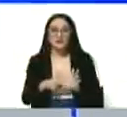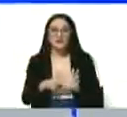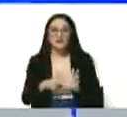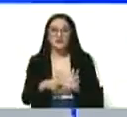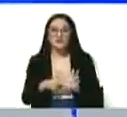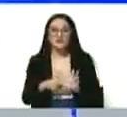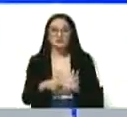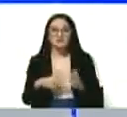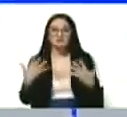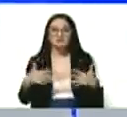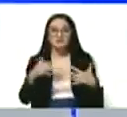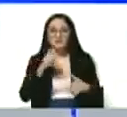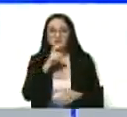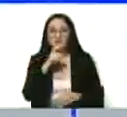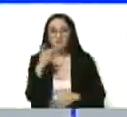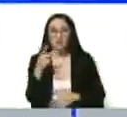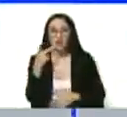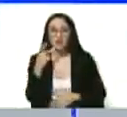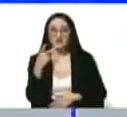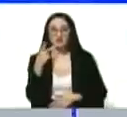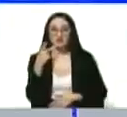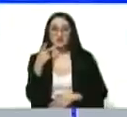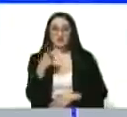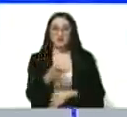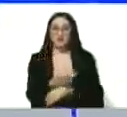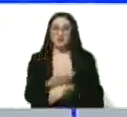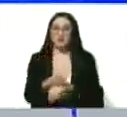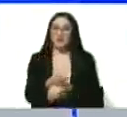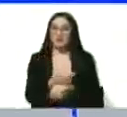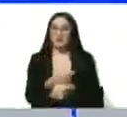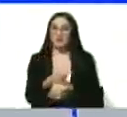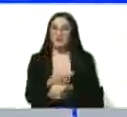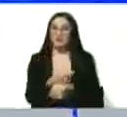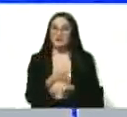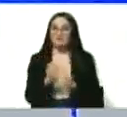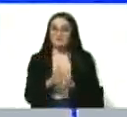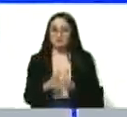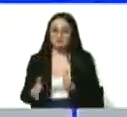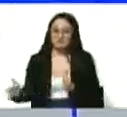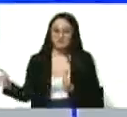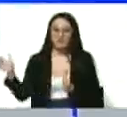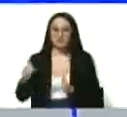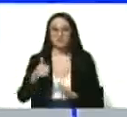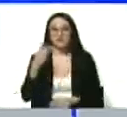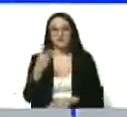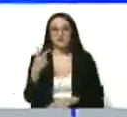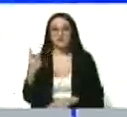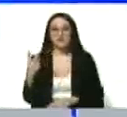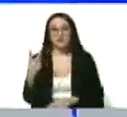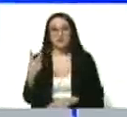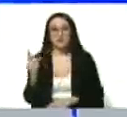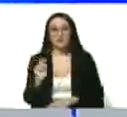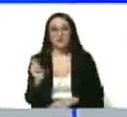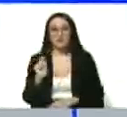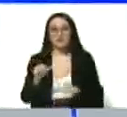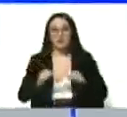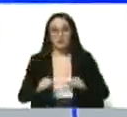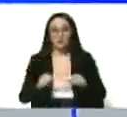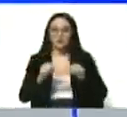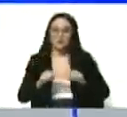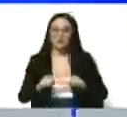gran desafío y una política de gobernanza de mercado que se ha extendido por más de 32 meses